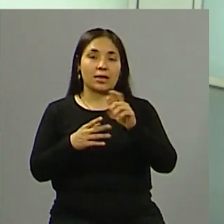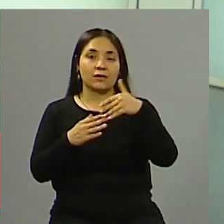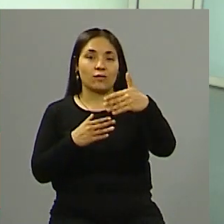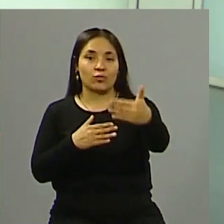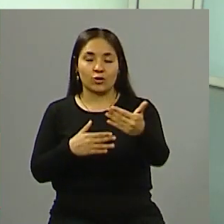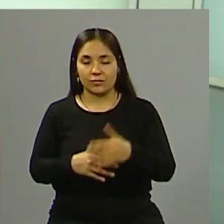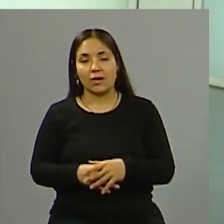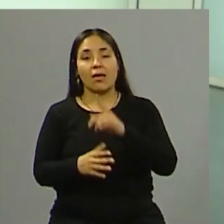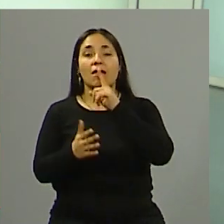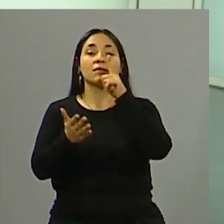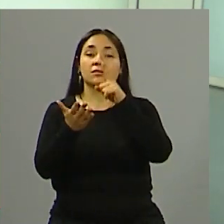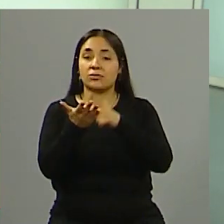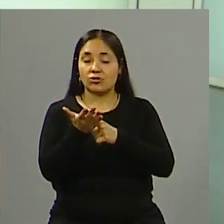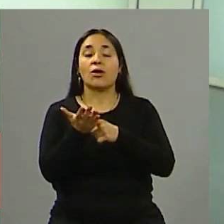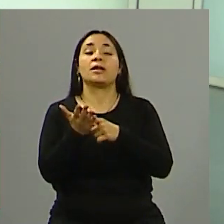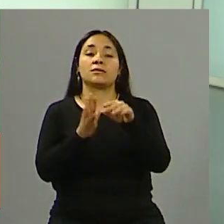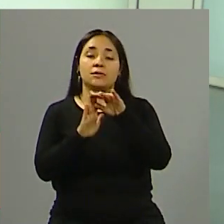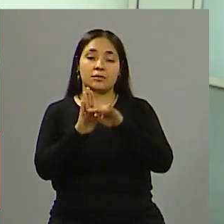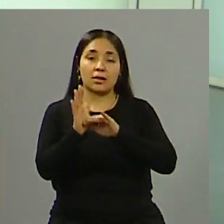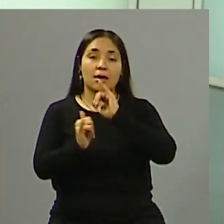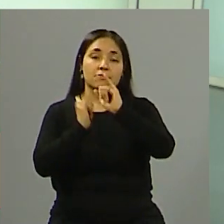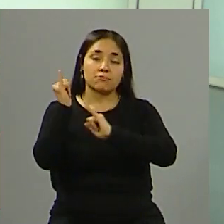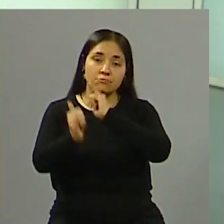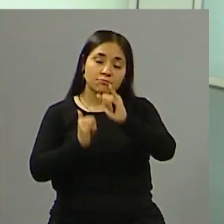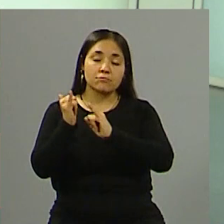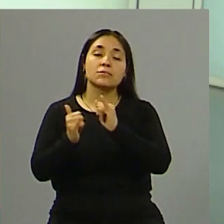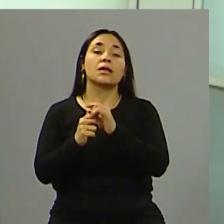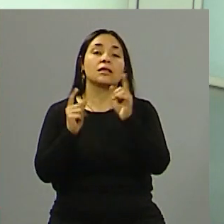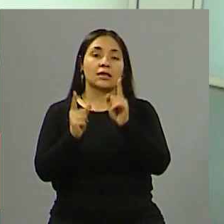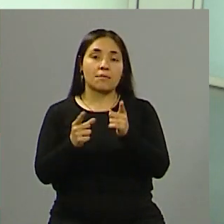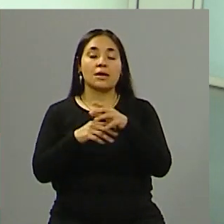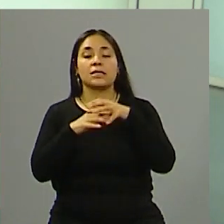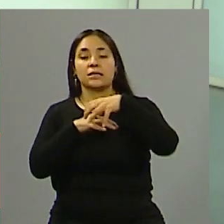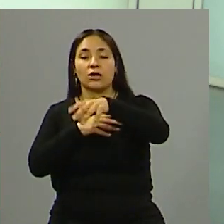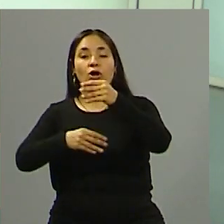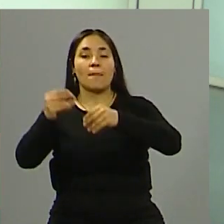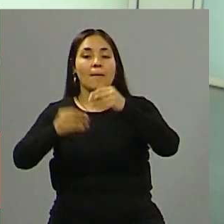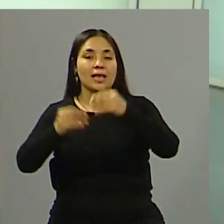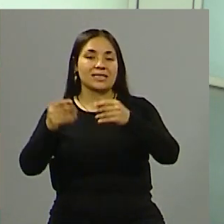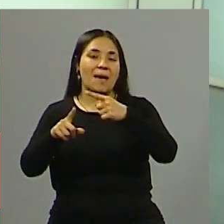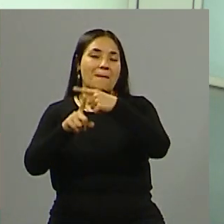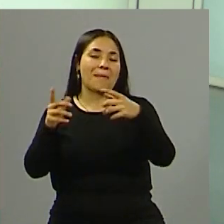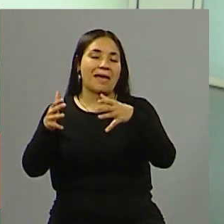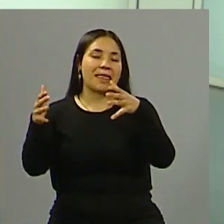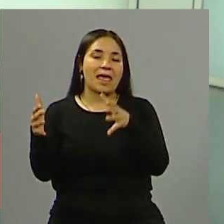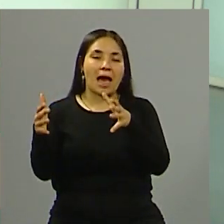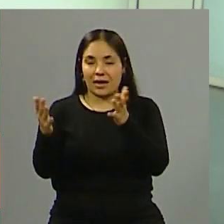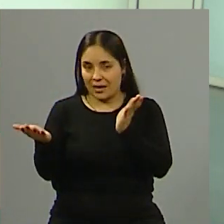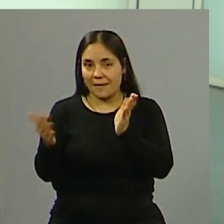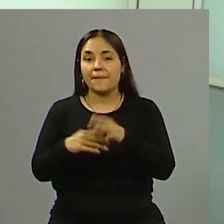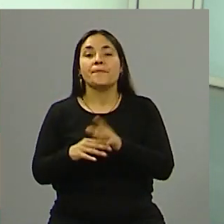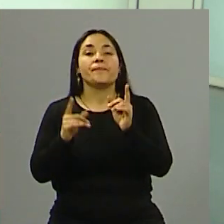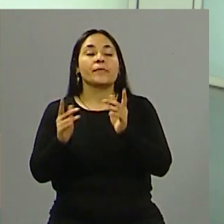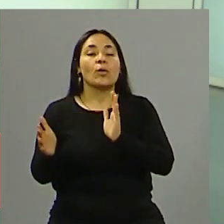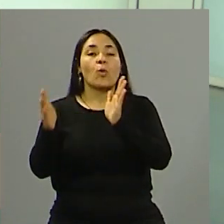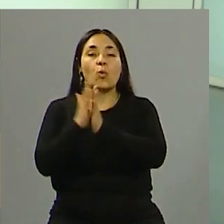este tema y las medidas en general, el impacto en el sector de la mediana empresa, el sector empresario de la pequeña y mediana empresa. Lo